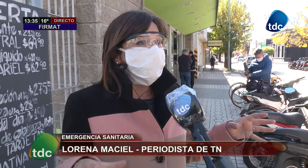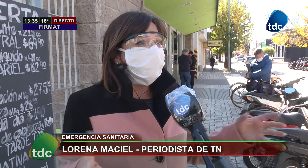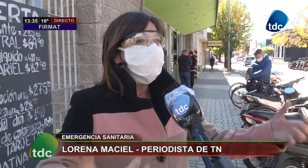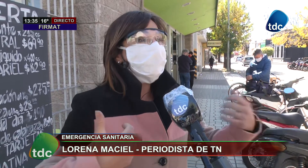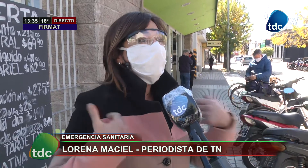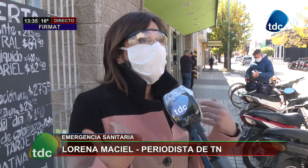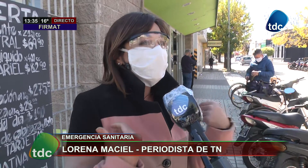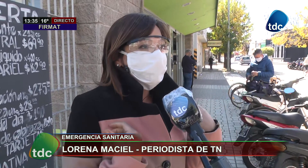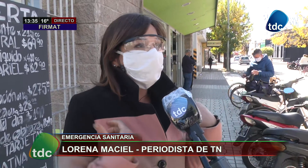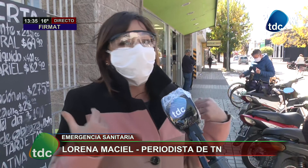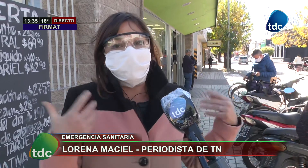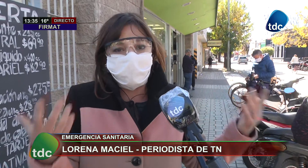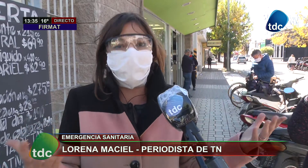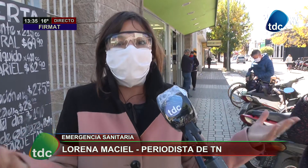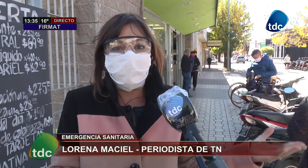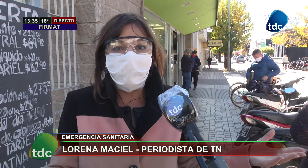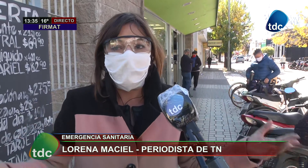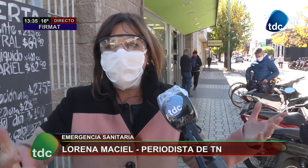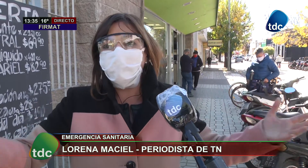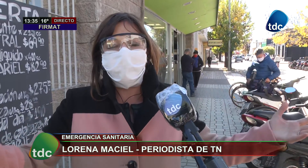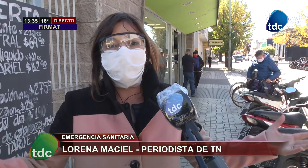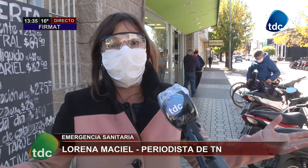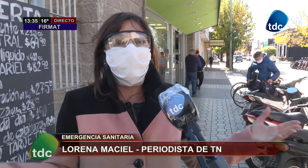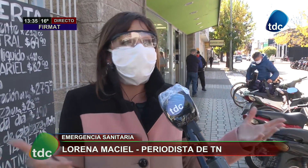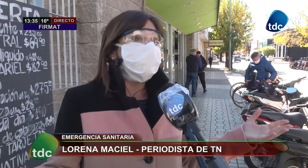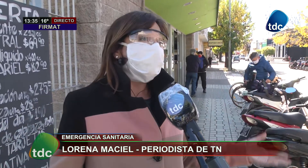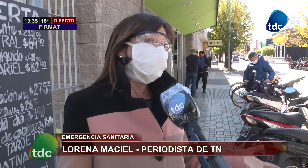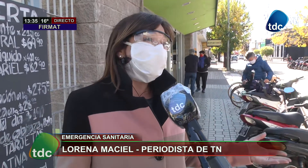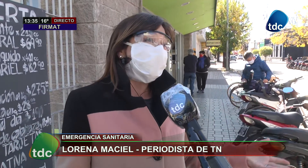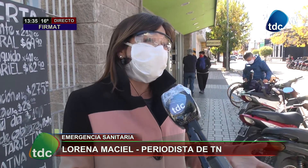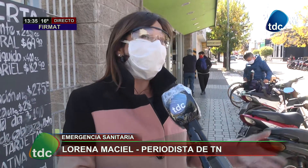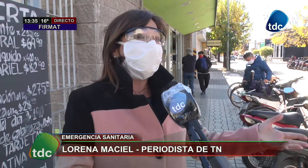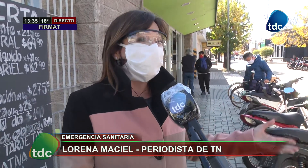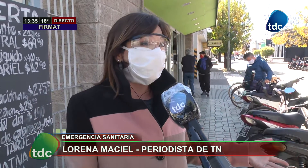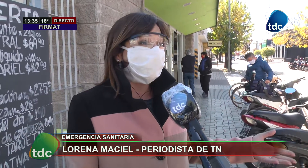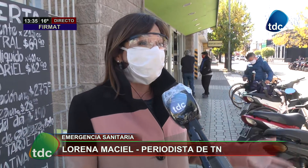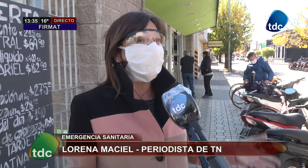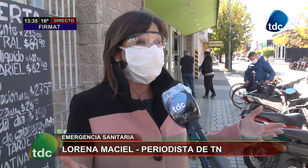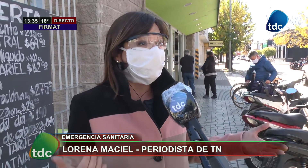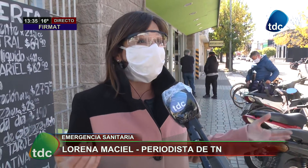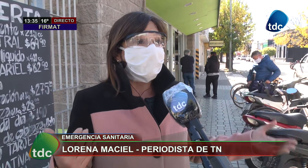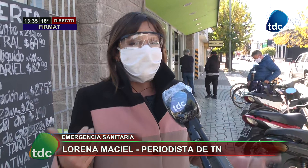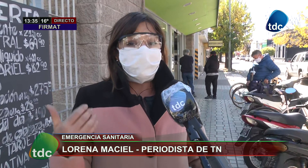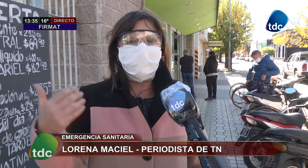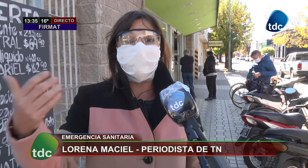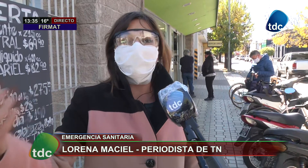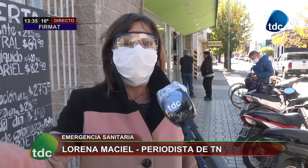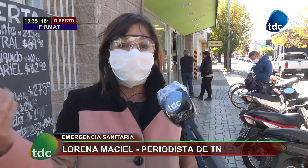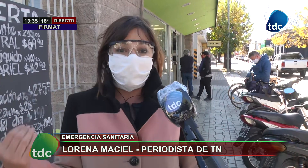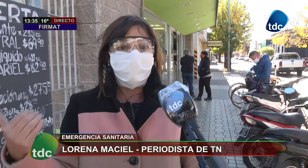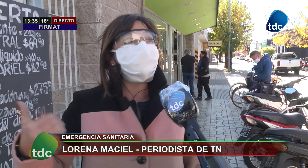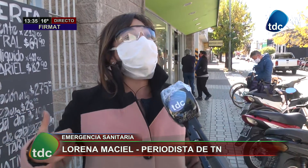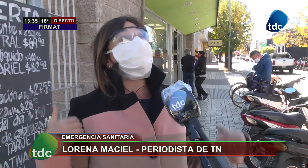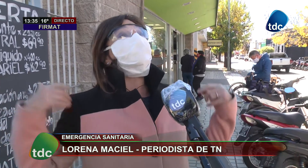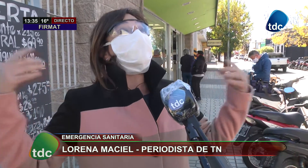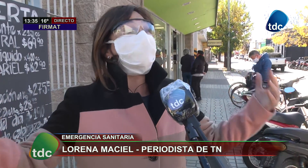las actividades en lo personal. Por supuesto que sí, lo vemos y nos entristece mucho porque estamos recorriendo. Nos pareció que ya que la gente no puede